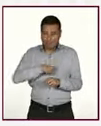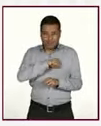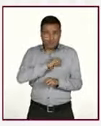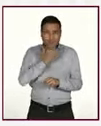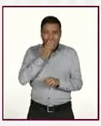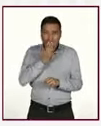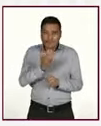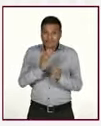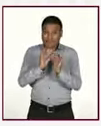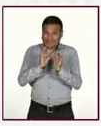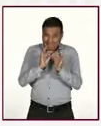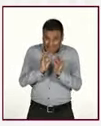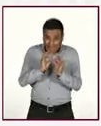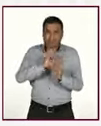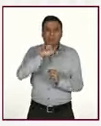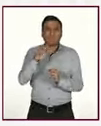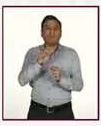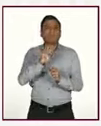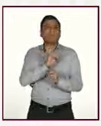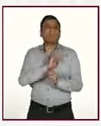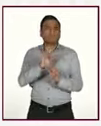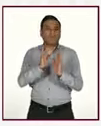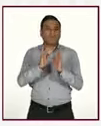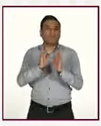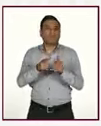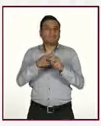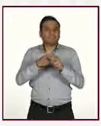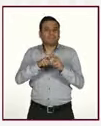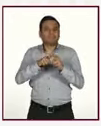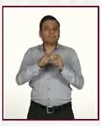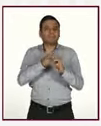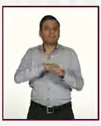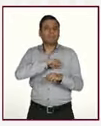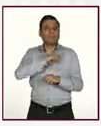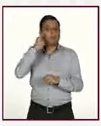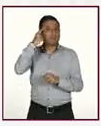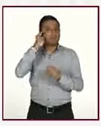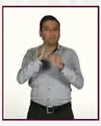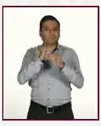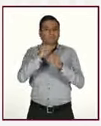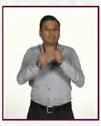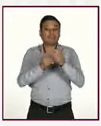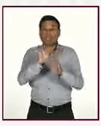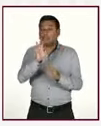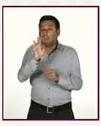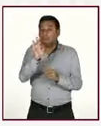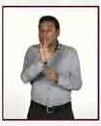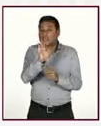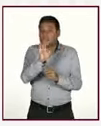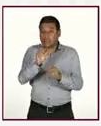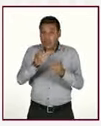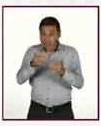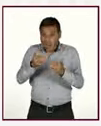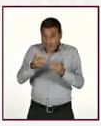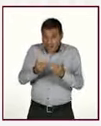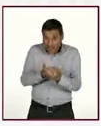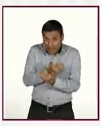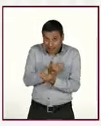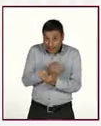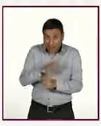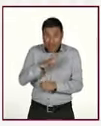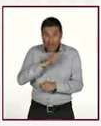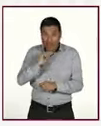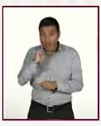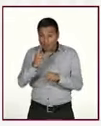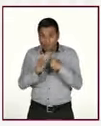partir de ahí comenzar a trazar una buena salud mental, ¿no? Porque si desde el nacimiento hay alguna deficiencia,